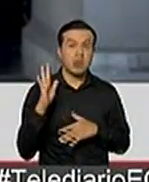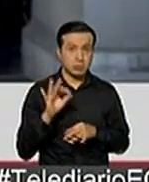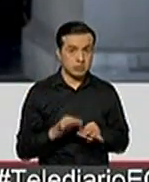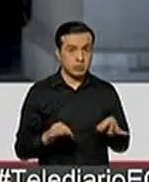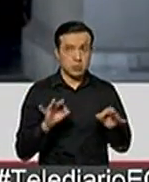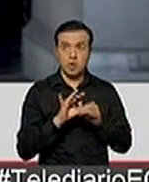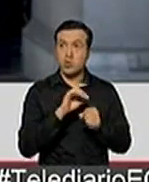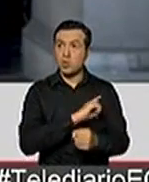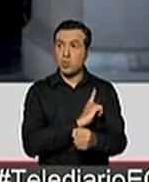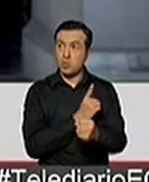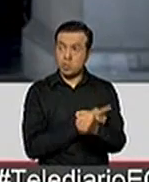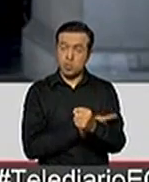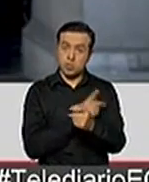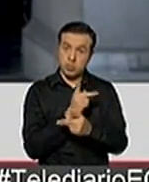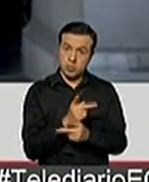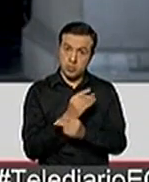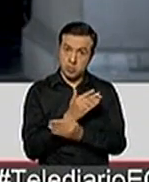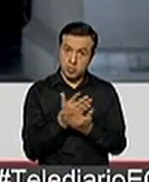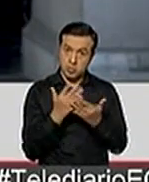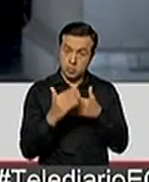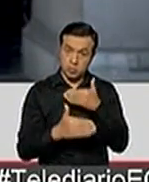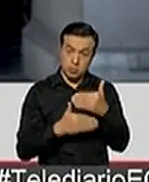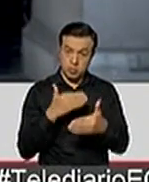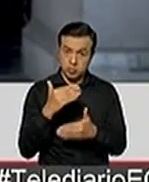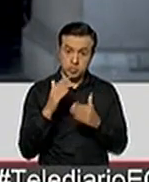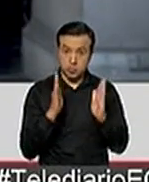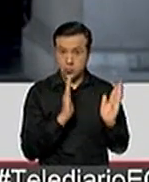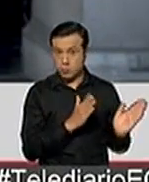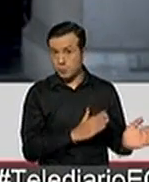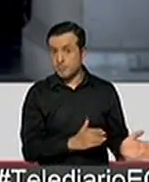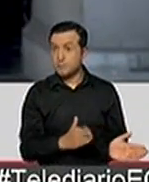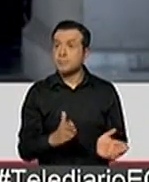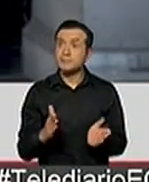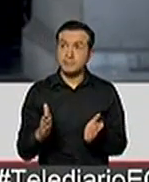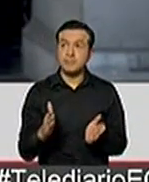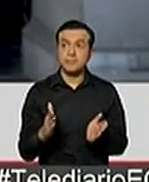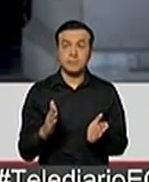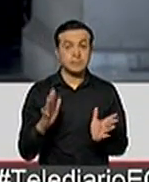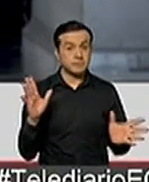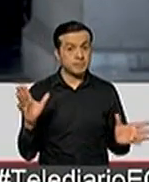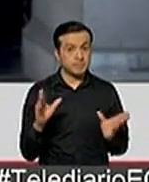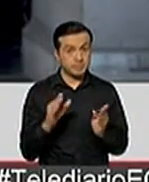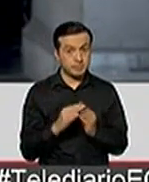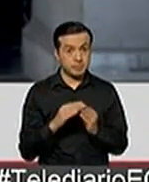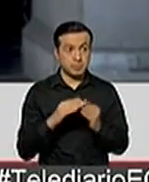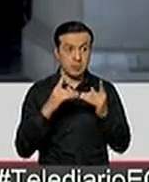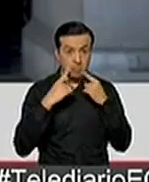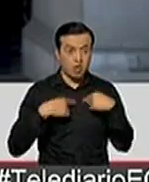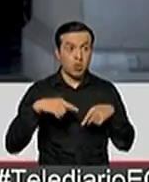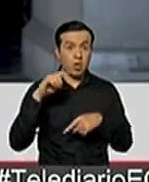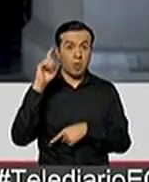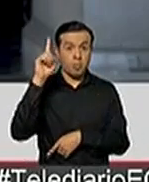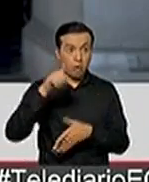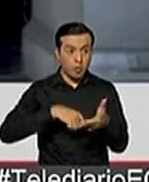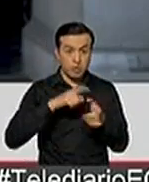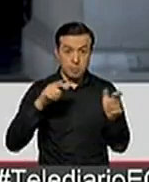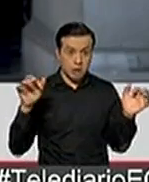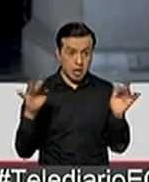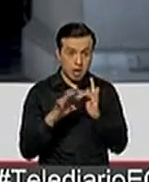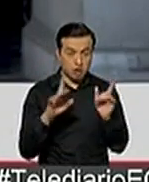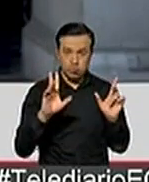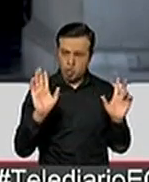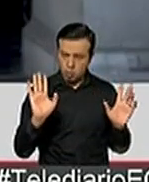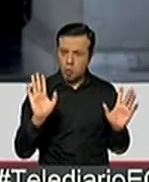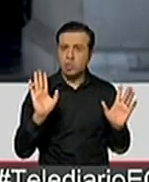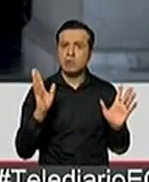también con total prudencia en este proceso de normalización para poder terminar con los toques de queda y ojalá poder